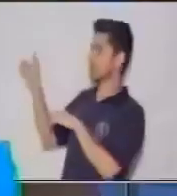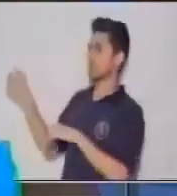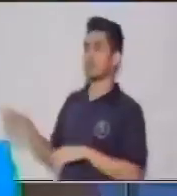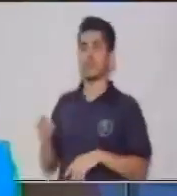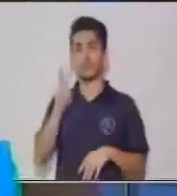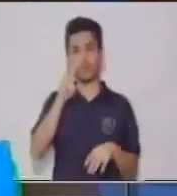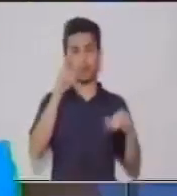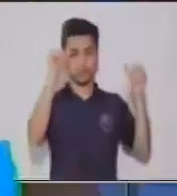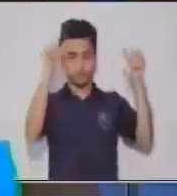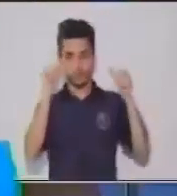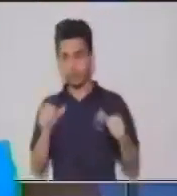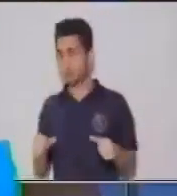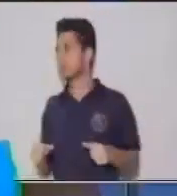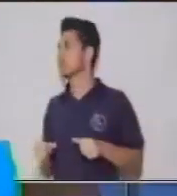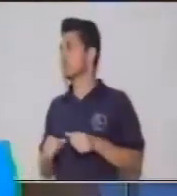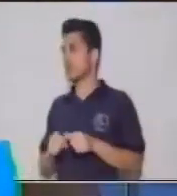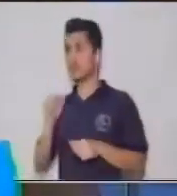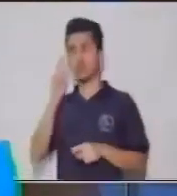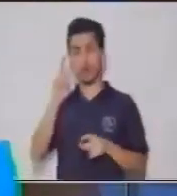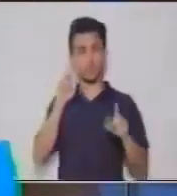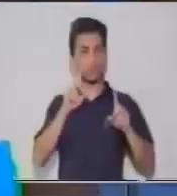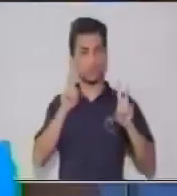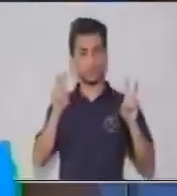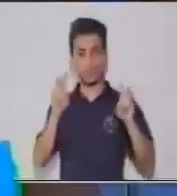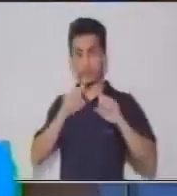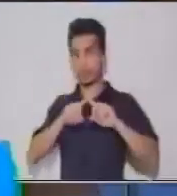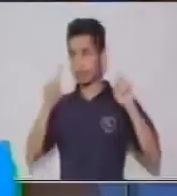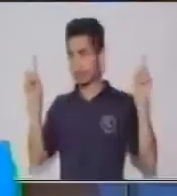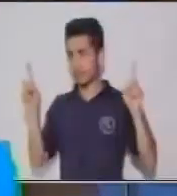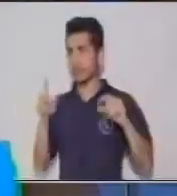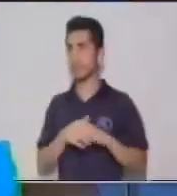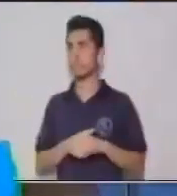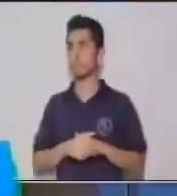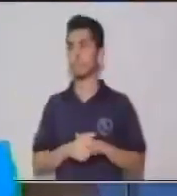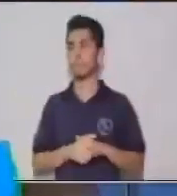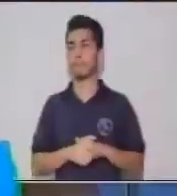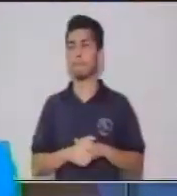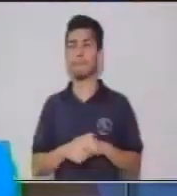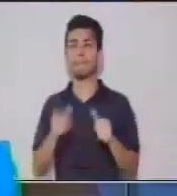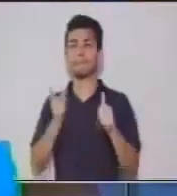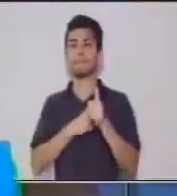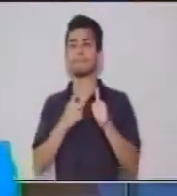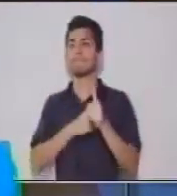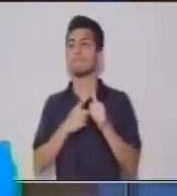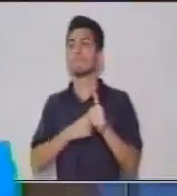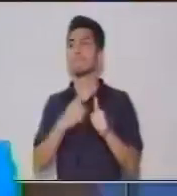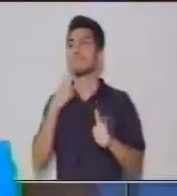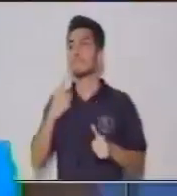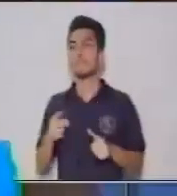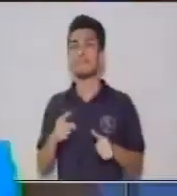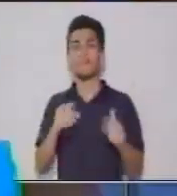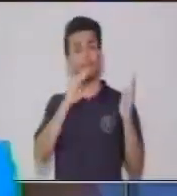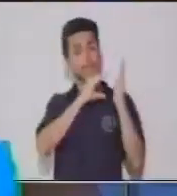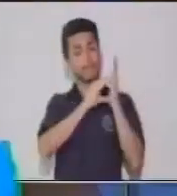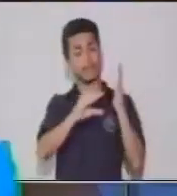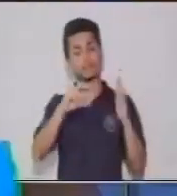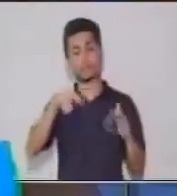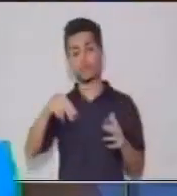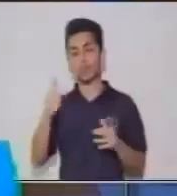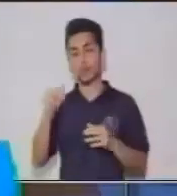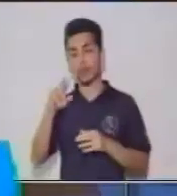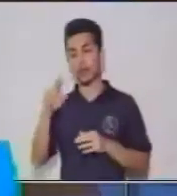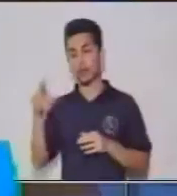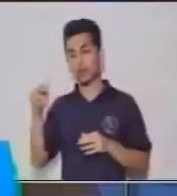y hay dos temas muy diferentes, en el cual el primero nos dice el texto narrativo. ¿Pero qué es el